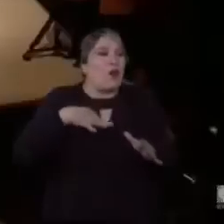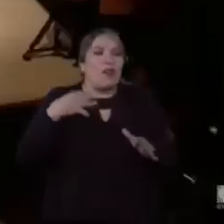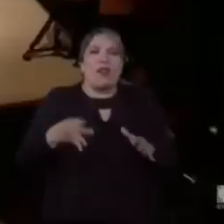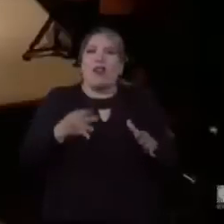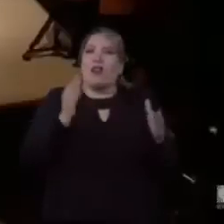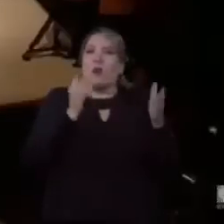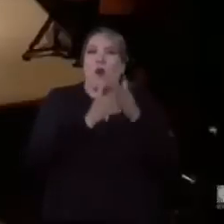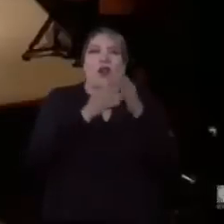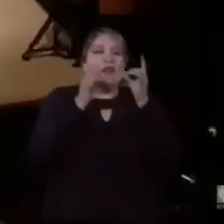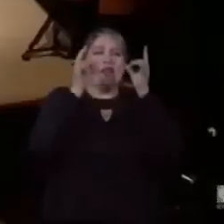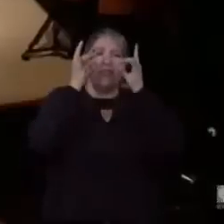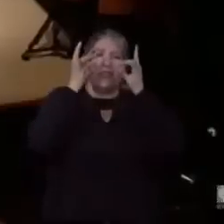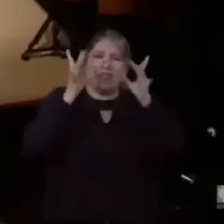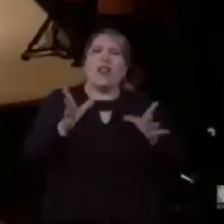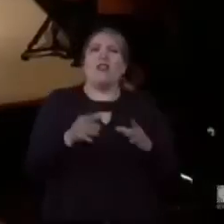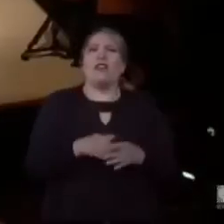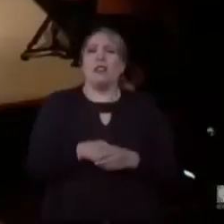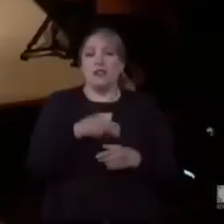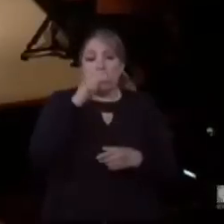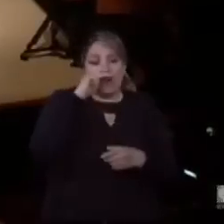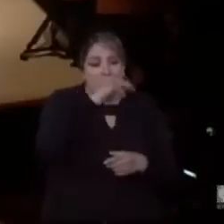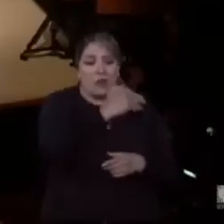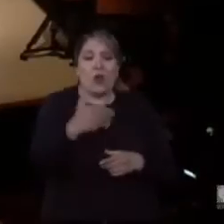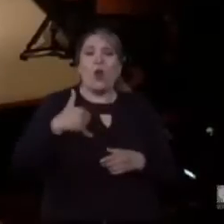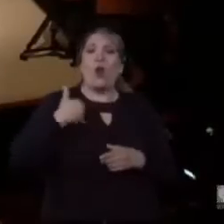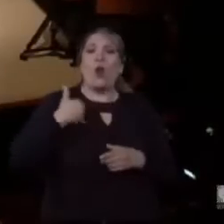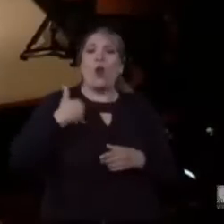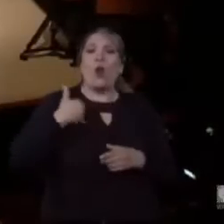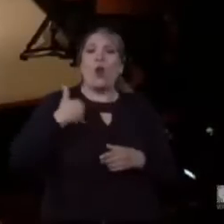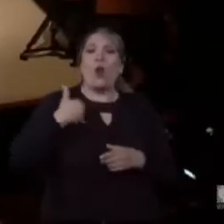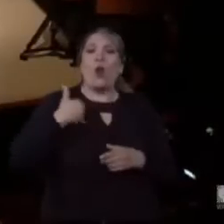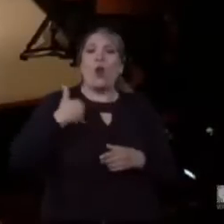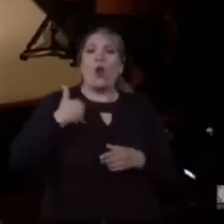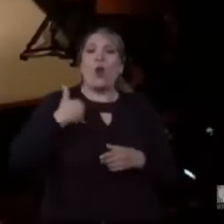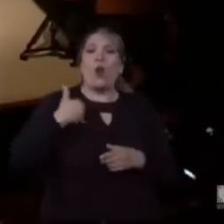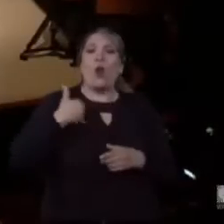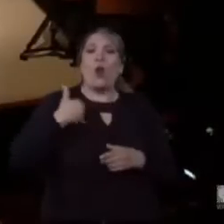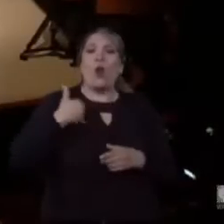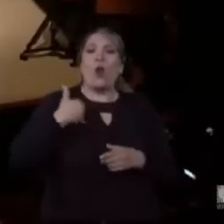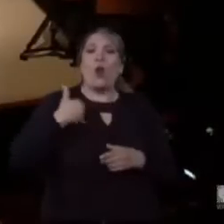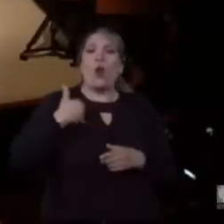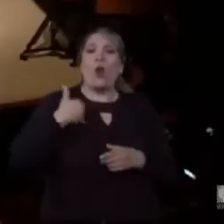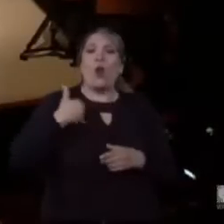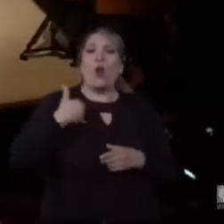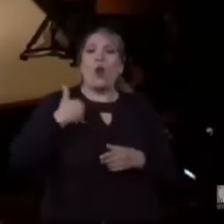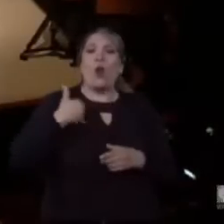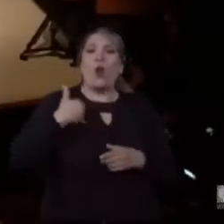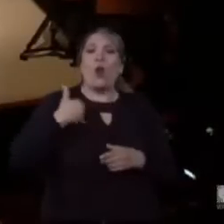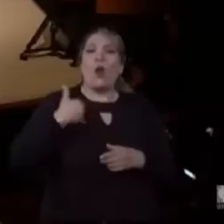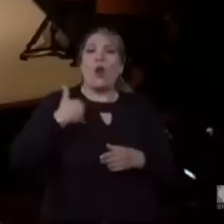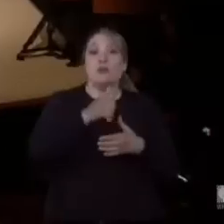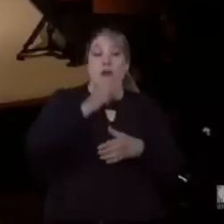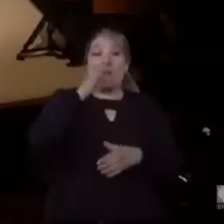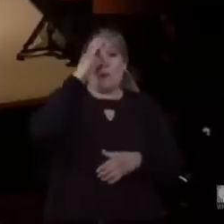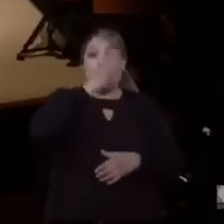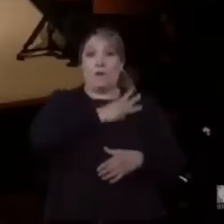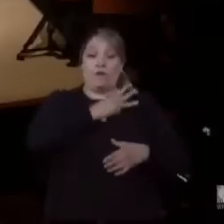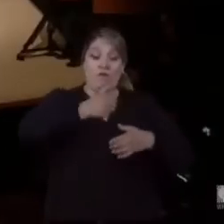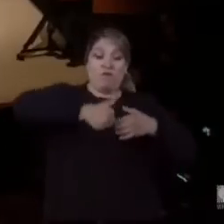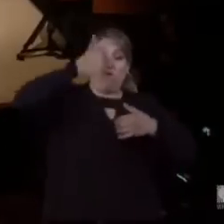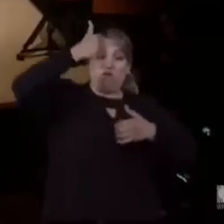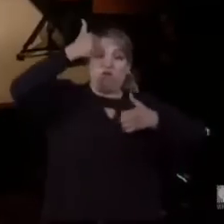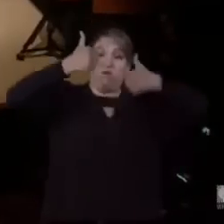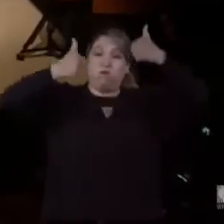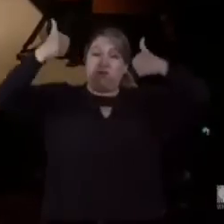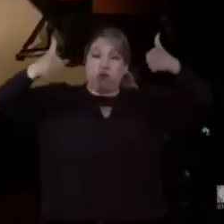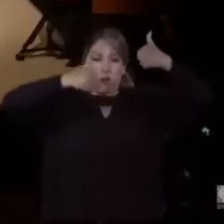y tiene un efecto devastador en los niños y jóvenes de Colombia. Militares de alto rango del ejército y